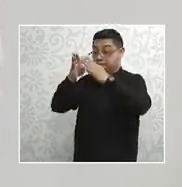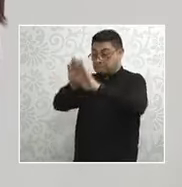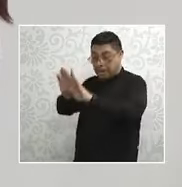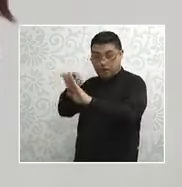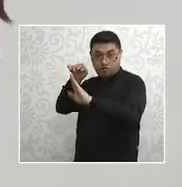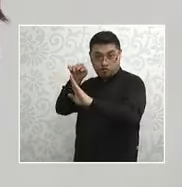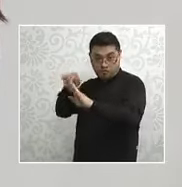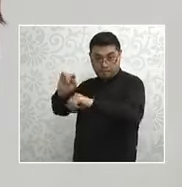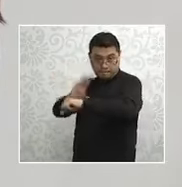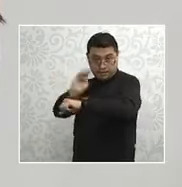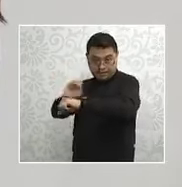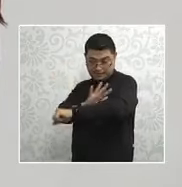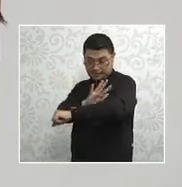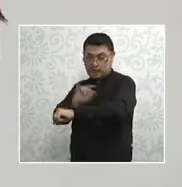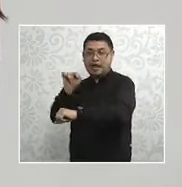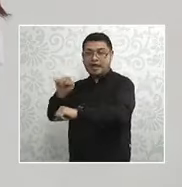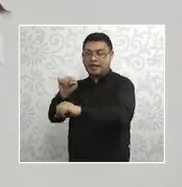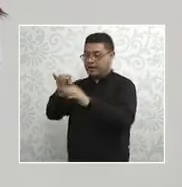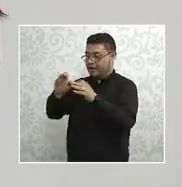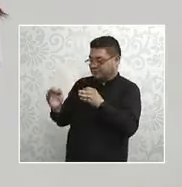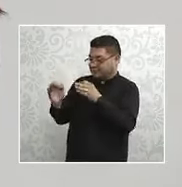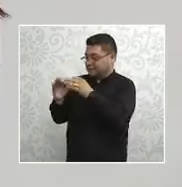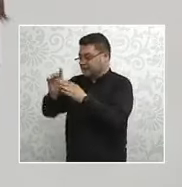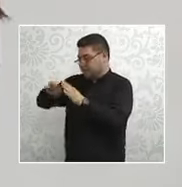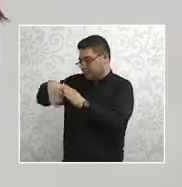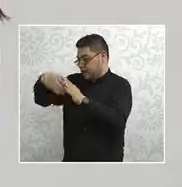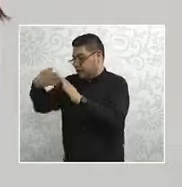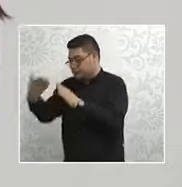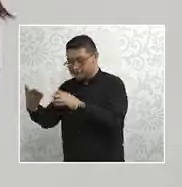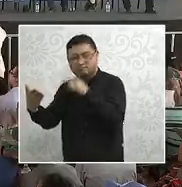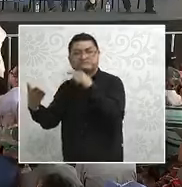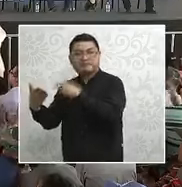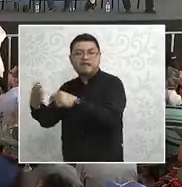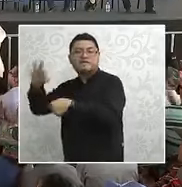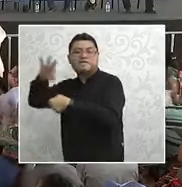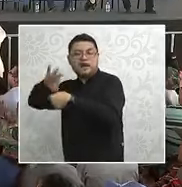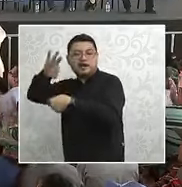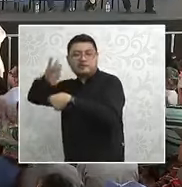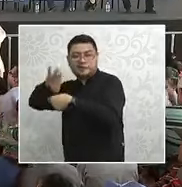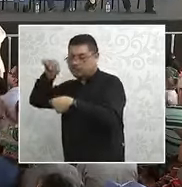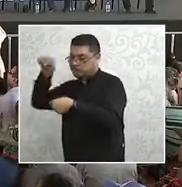poner Farmacias del bienestar para todos los adultos